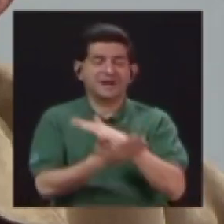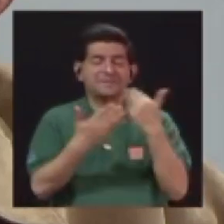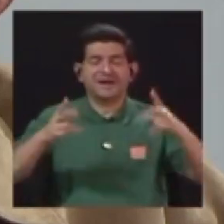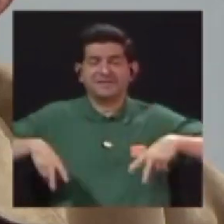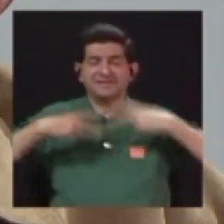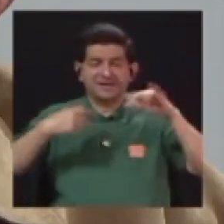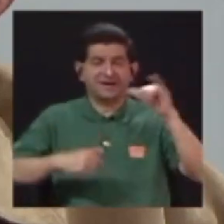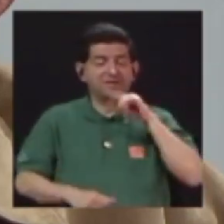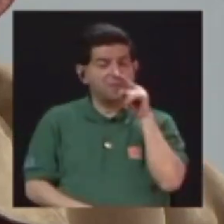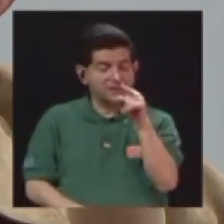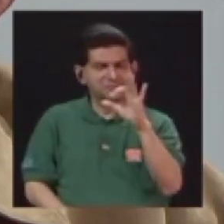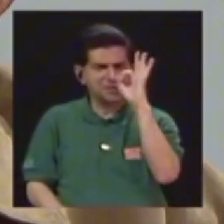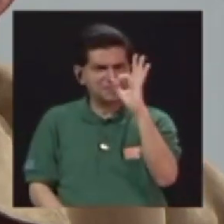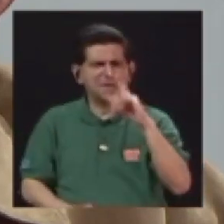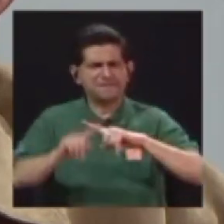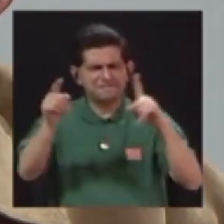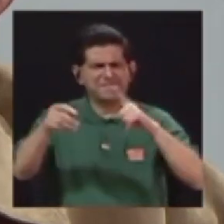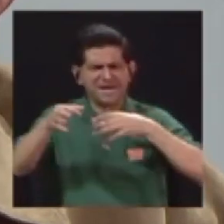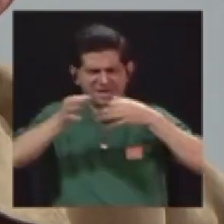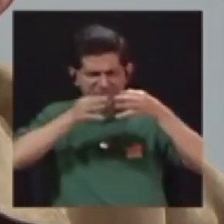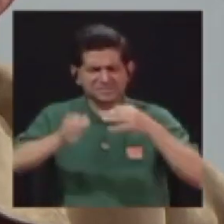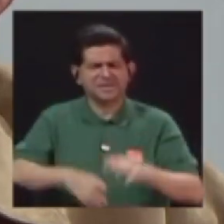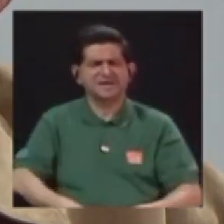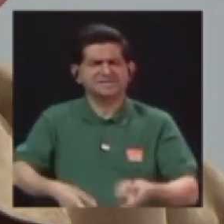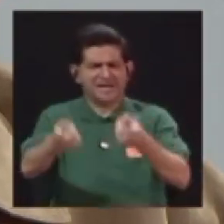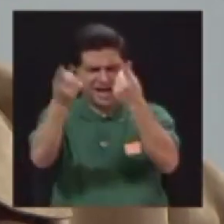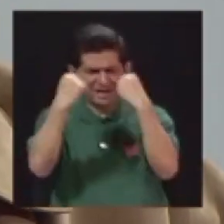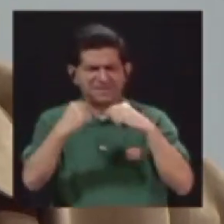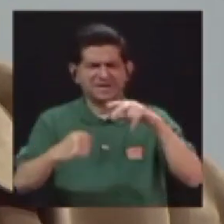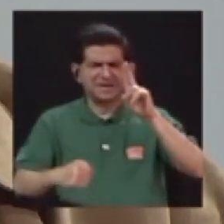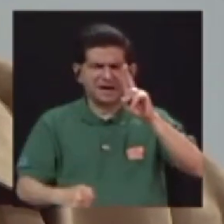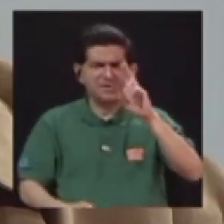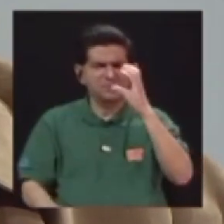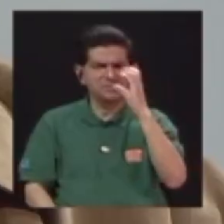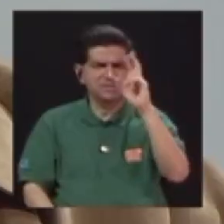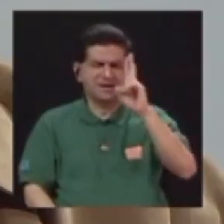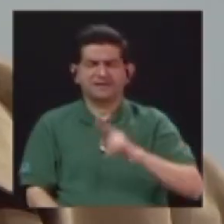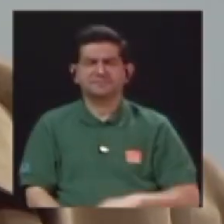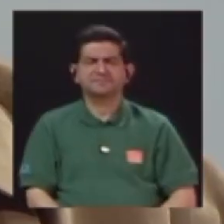tan bien como usted. Pero cuéntenos de la avenida a la Universidad de Costa Rica.